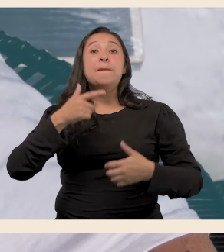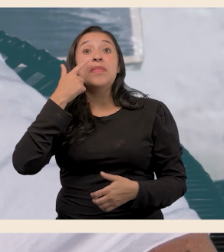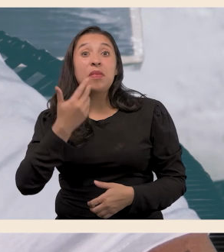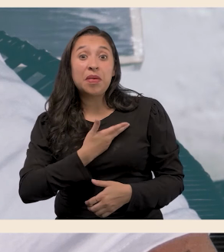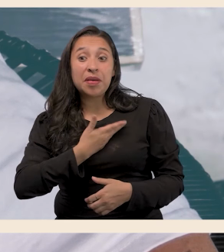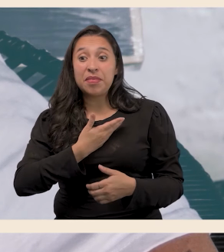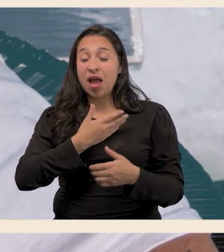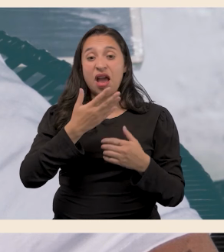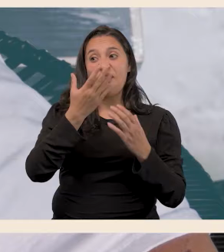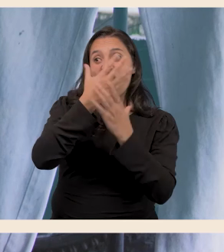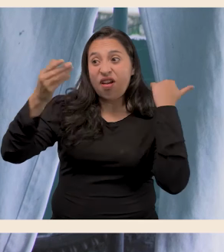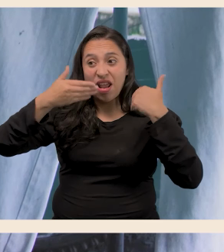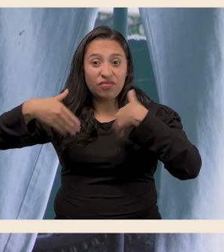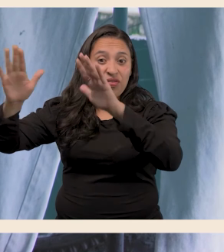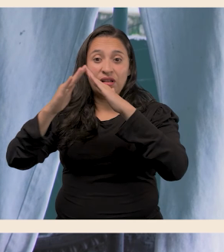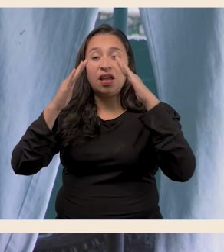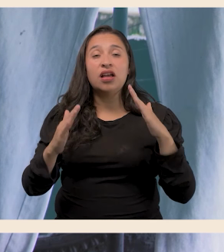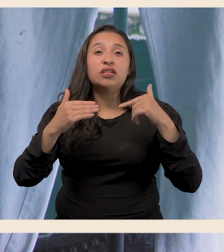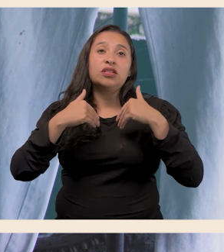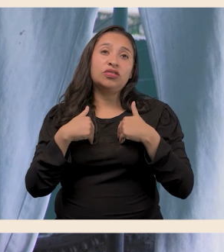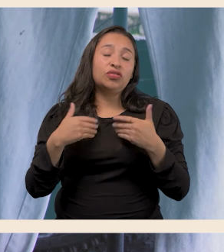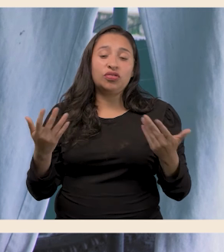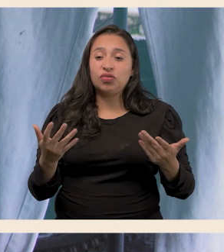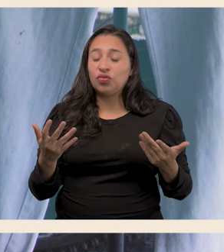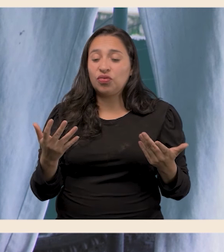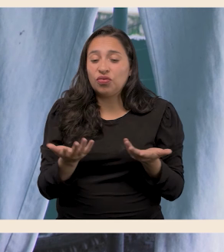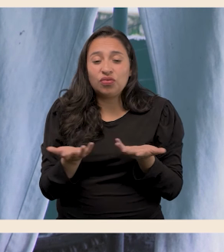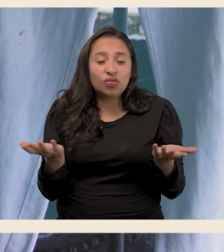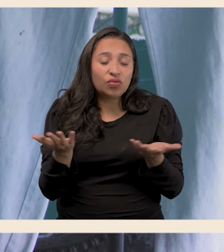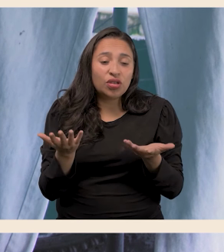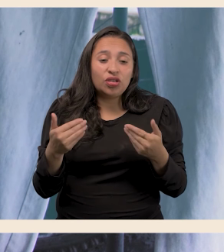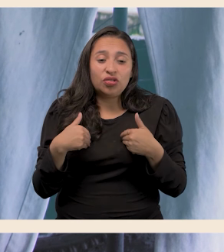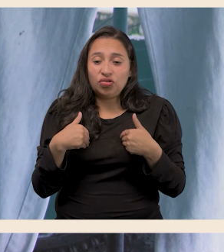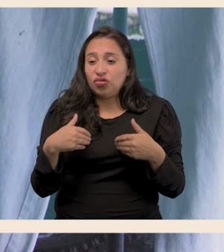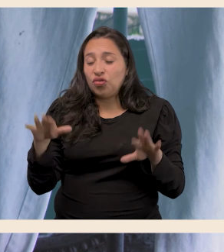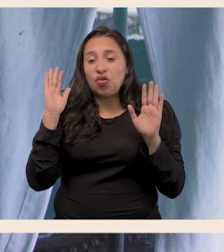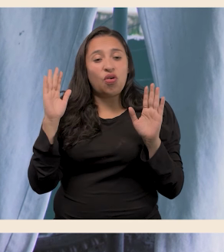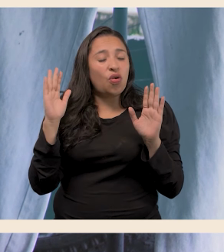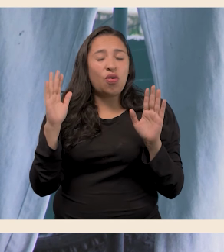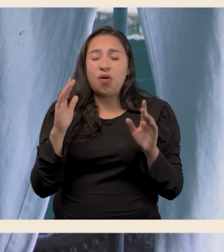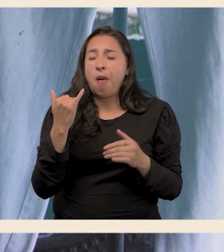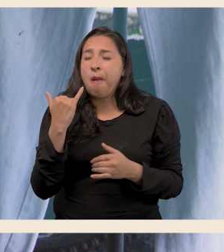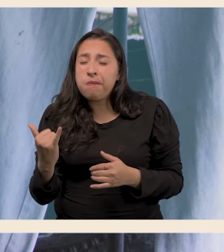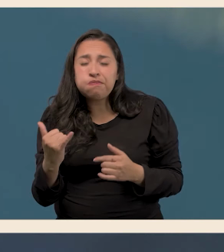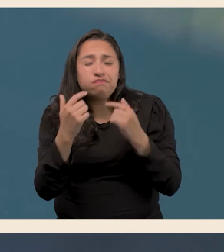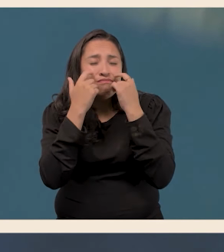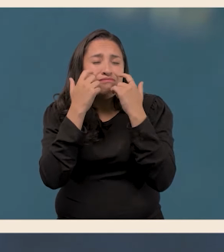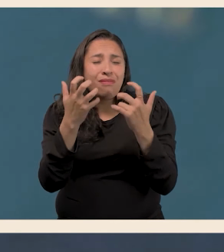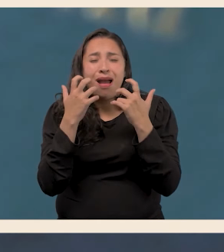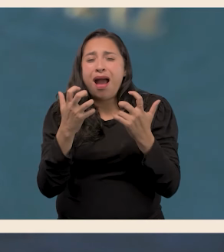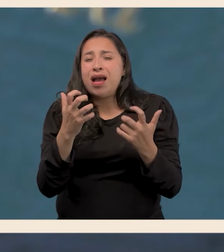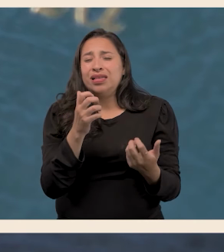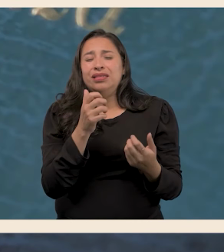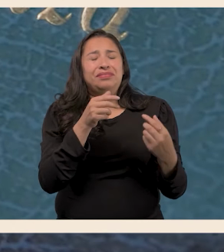papás me sacaban de la casa, yo prácticamente me crié en el auge de la violencia. Nací